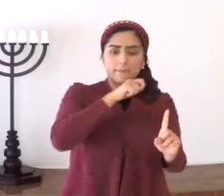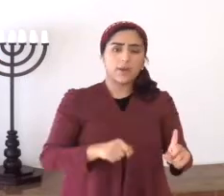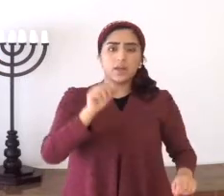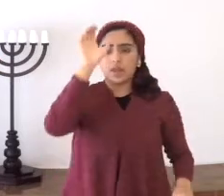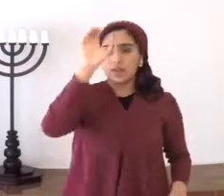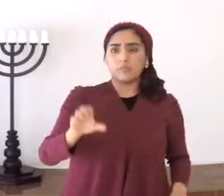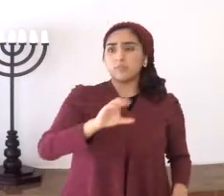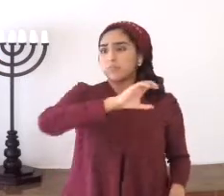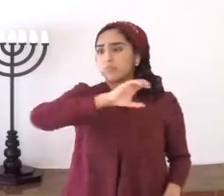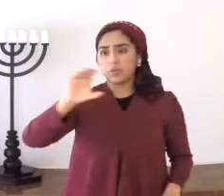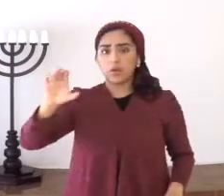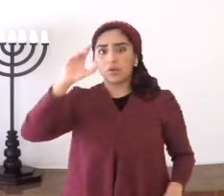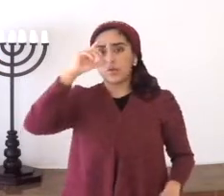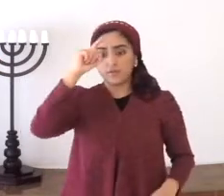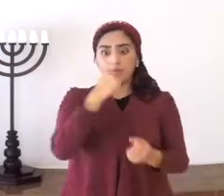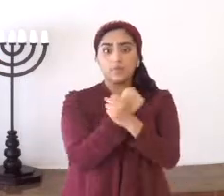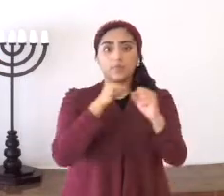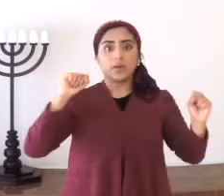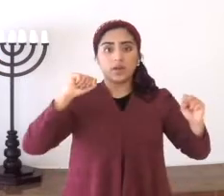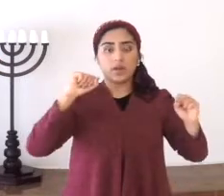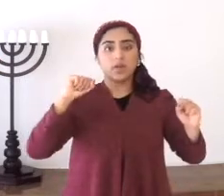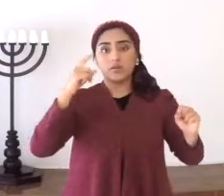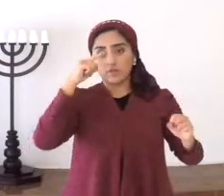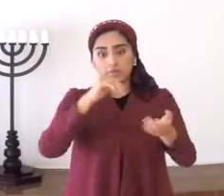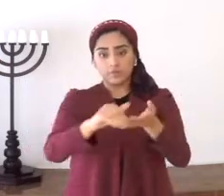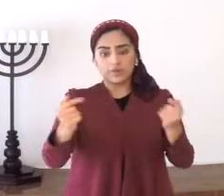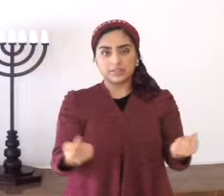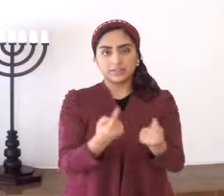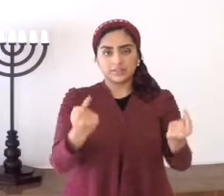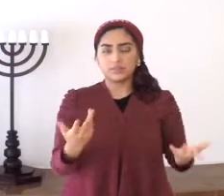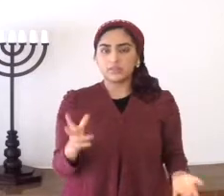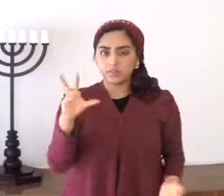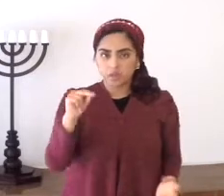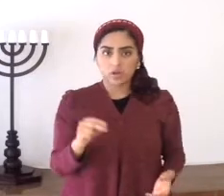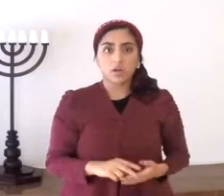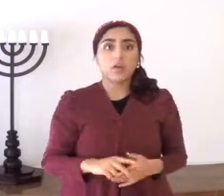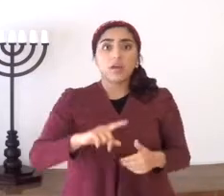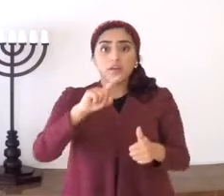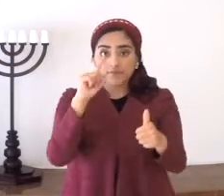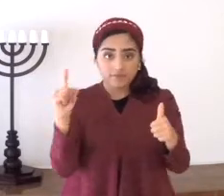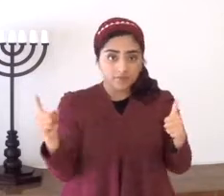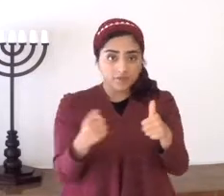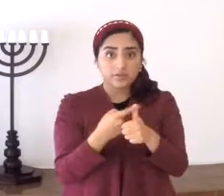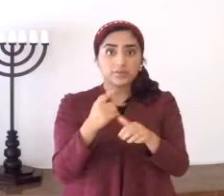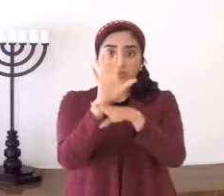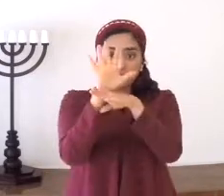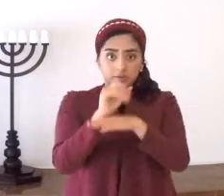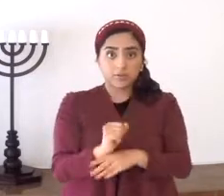más, y que se le haya pegado, colgado de la cruz, etcétera, para el perdón de los pecados.